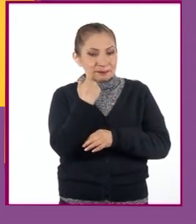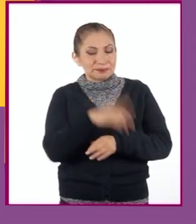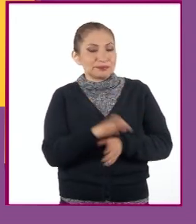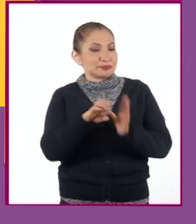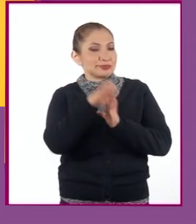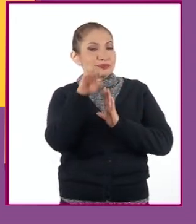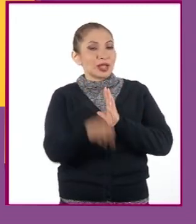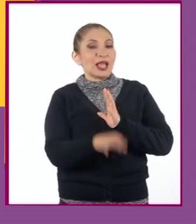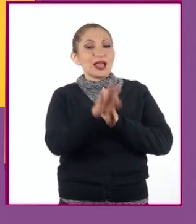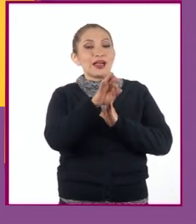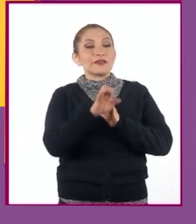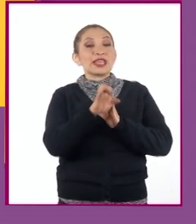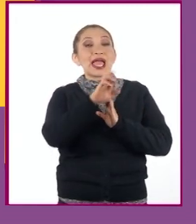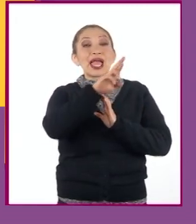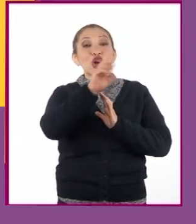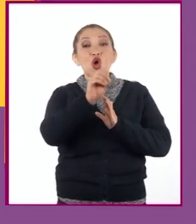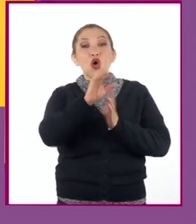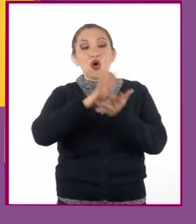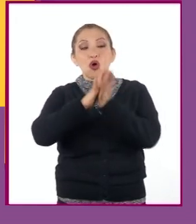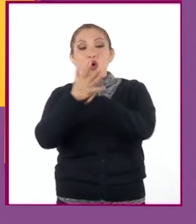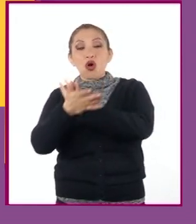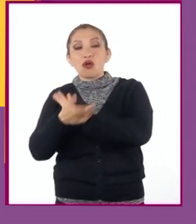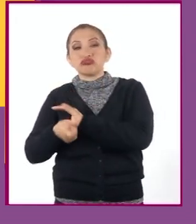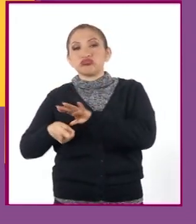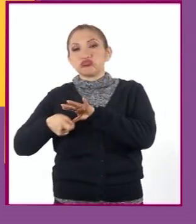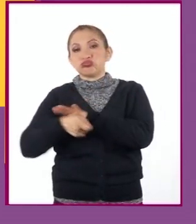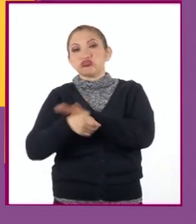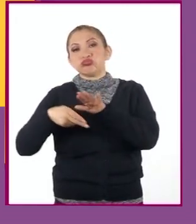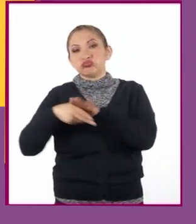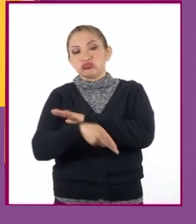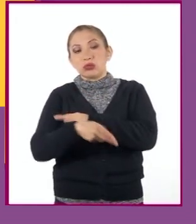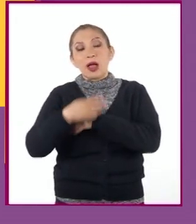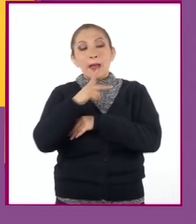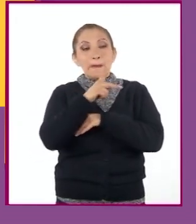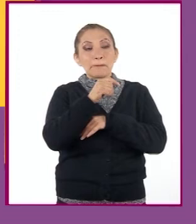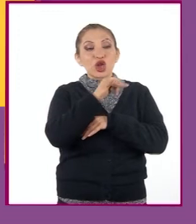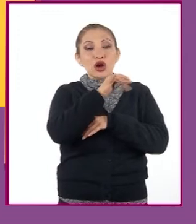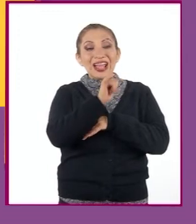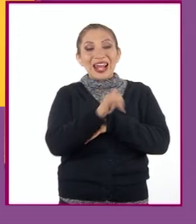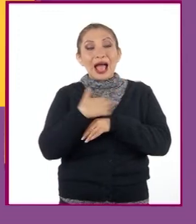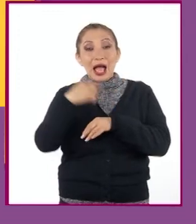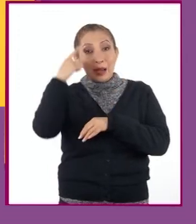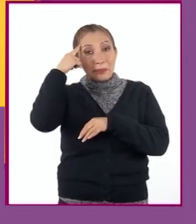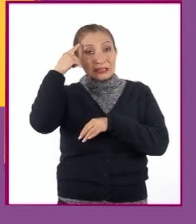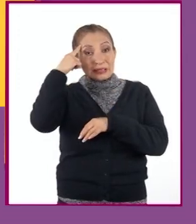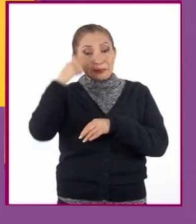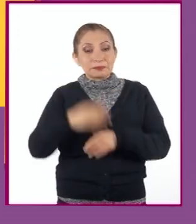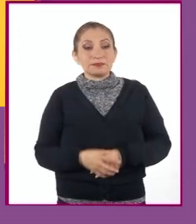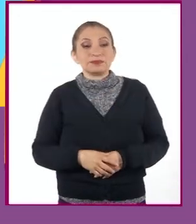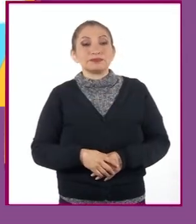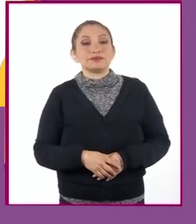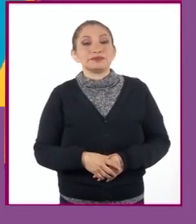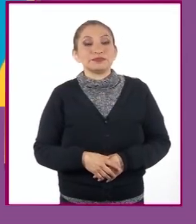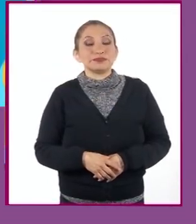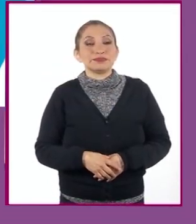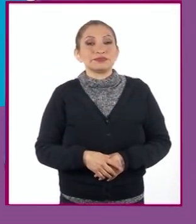Por ejemplo, fierro, cuchillo, piojera, cabeza.